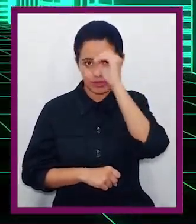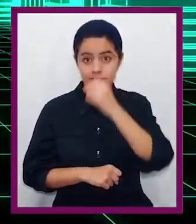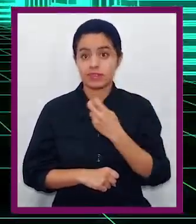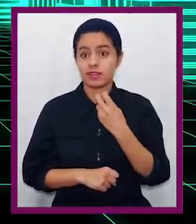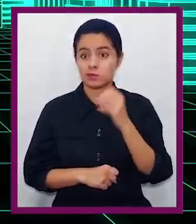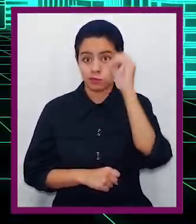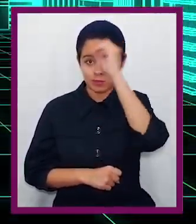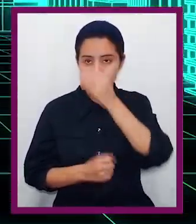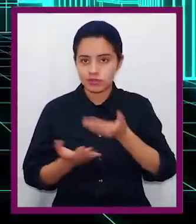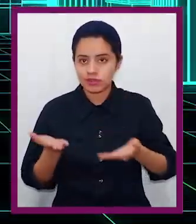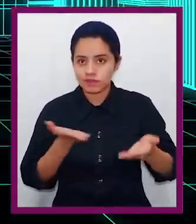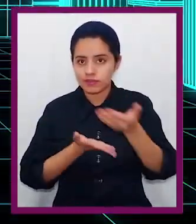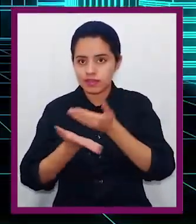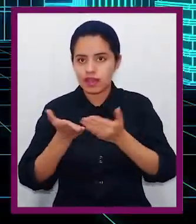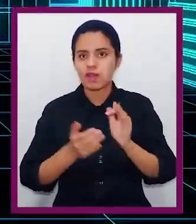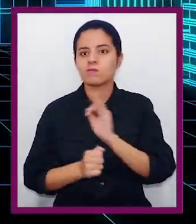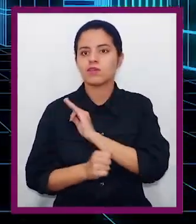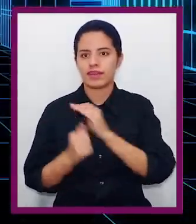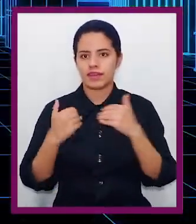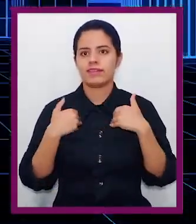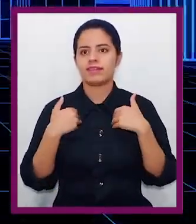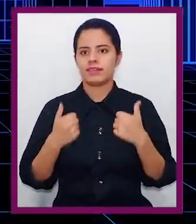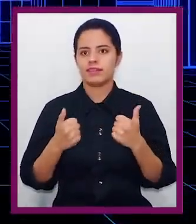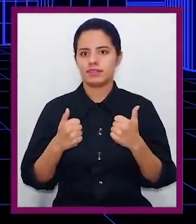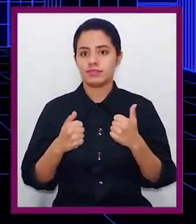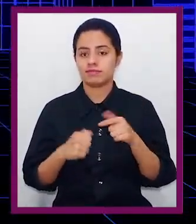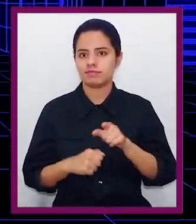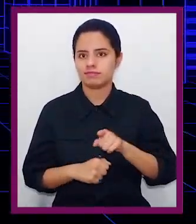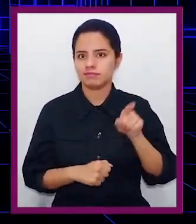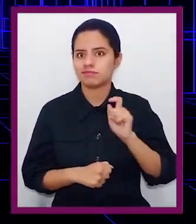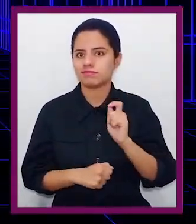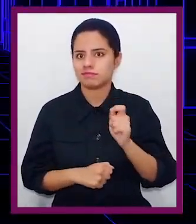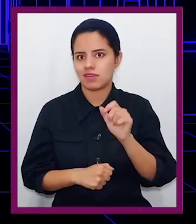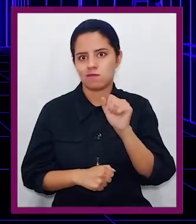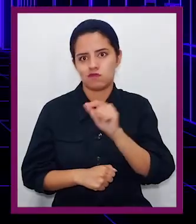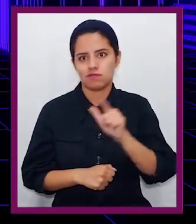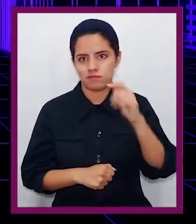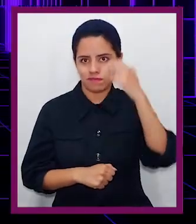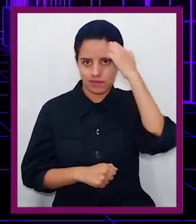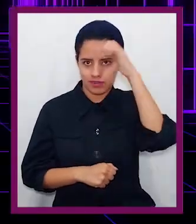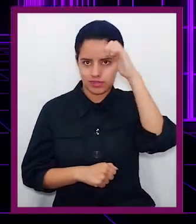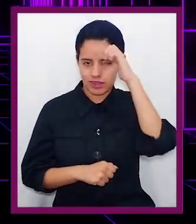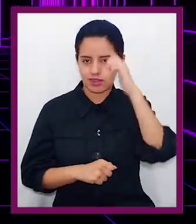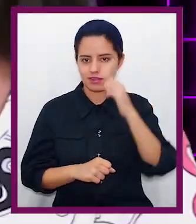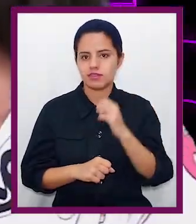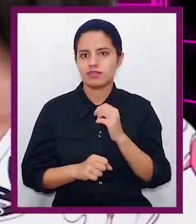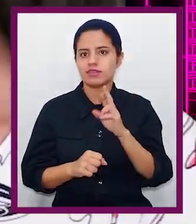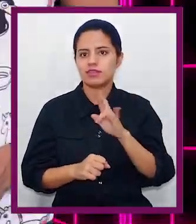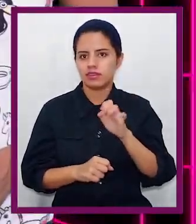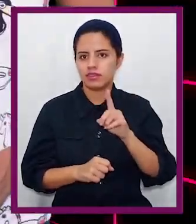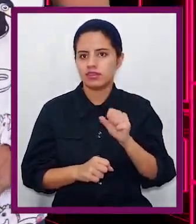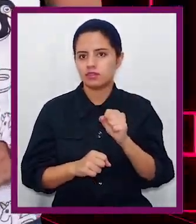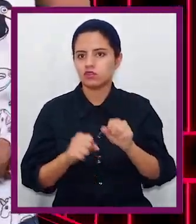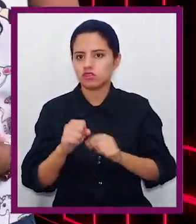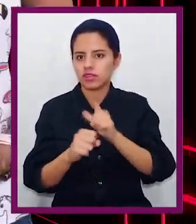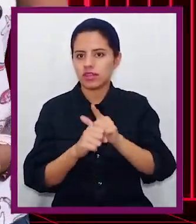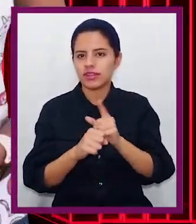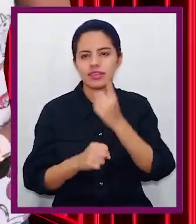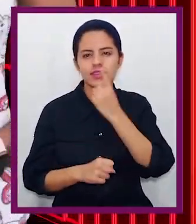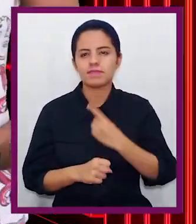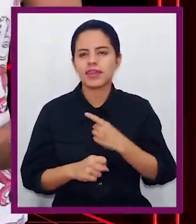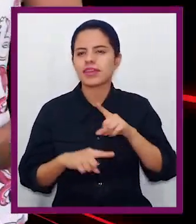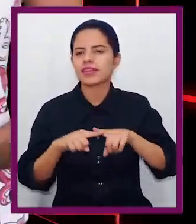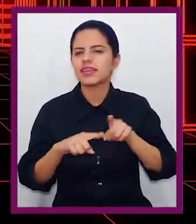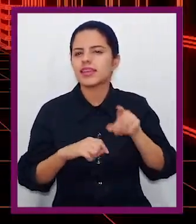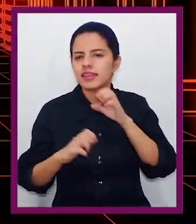voces contribuyen a entender mejor la complejidad. Y además, qué mejor que de la mano de un experto en redes sociales. Cuéntame, ¿quién es nuestro entrevistado